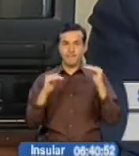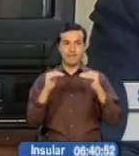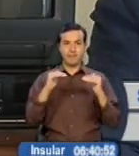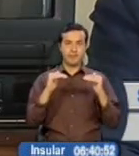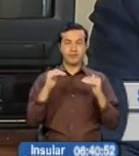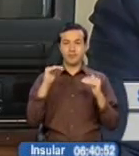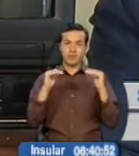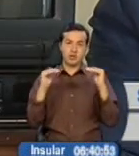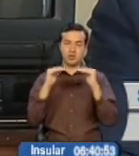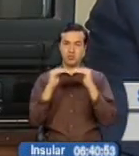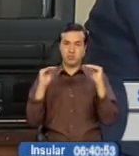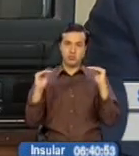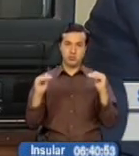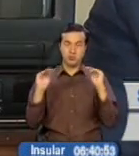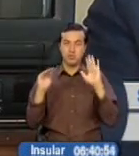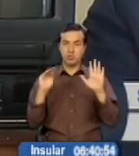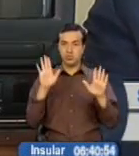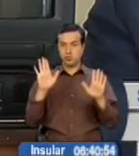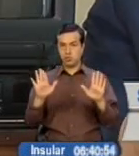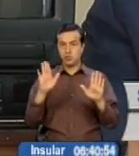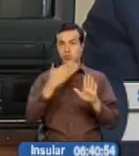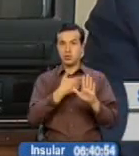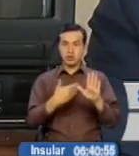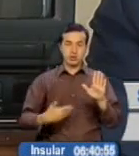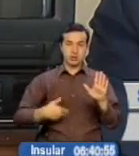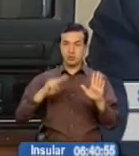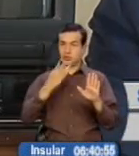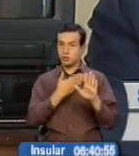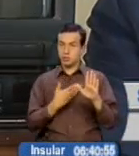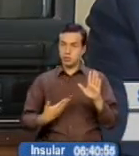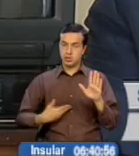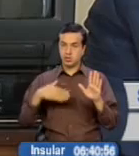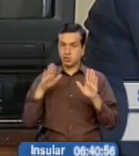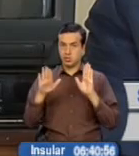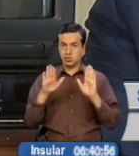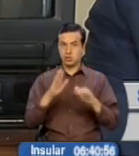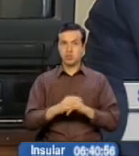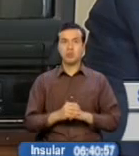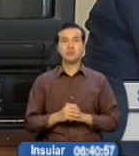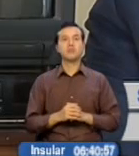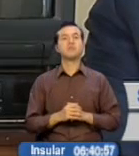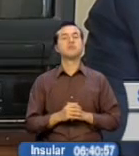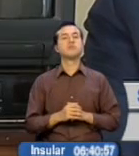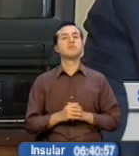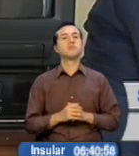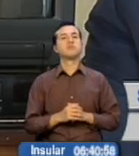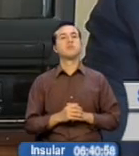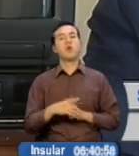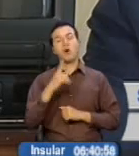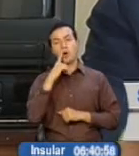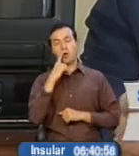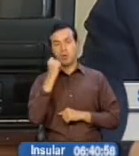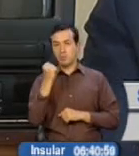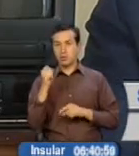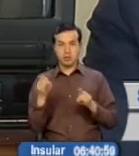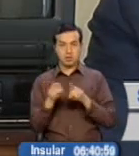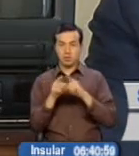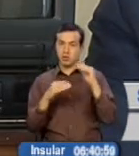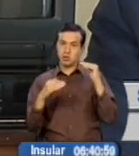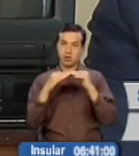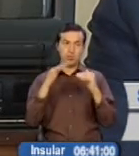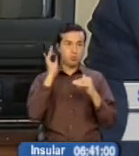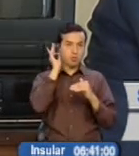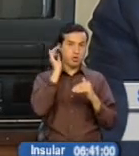equilibrio entre el presidente y el vicepresidente. Tiene que ser un hombre, igualmente, para que haya